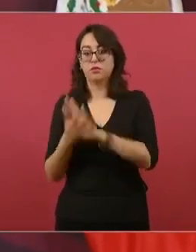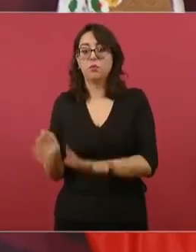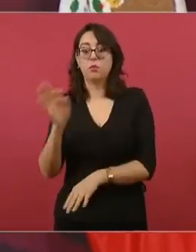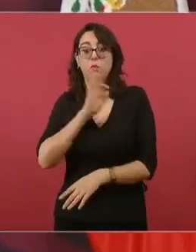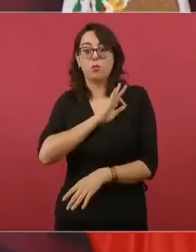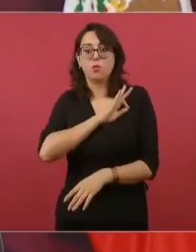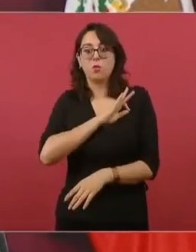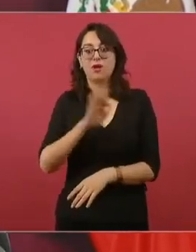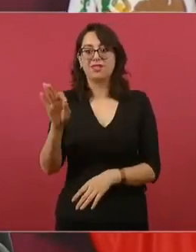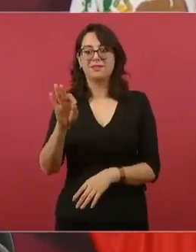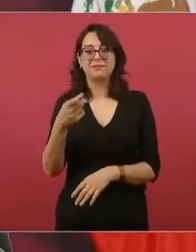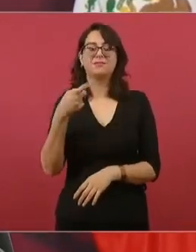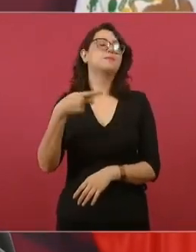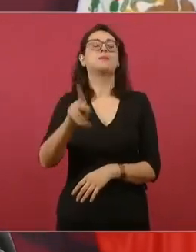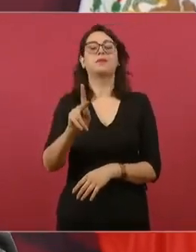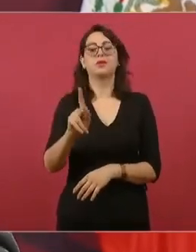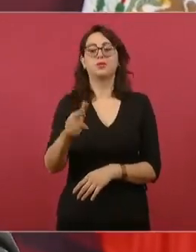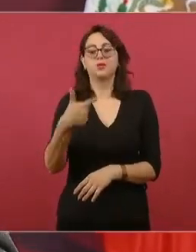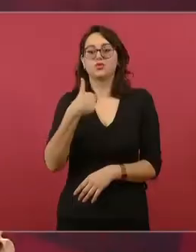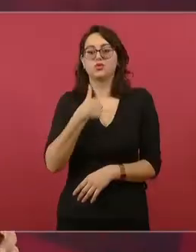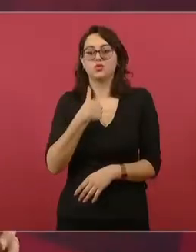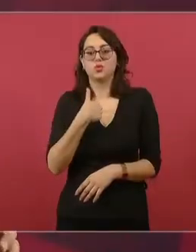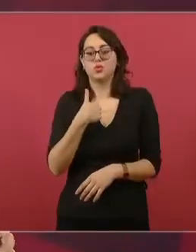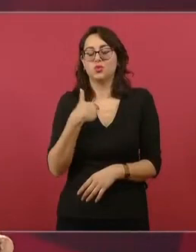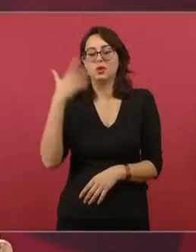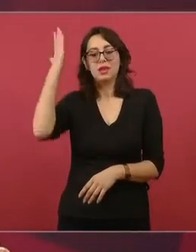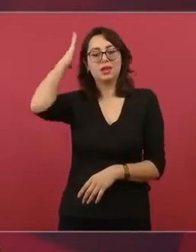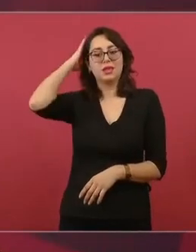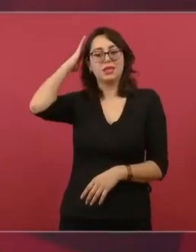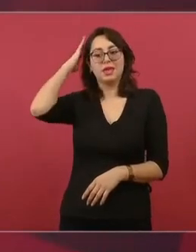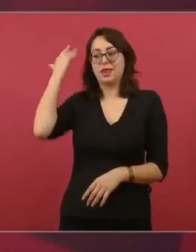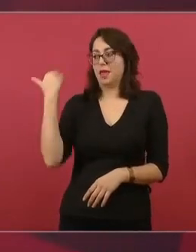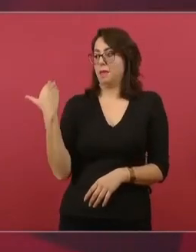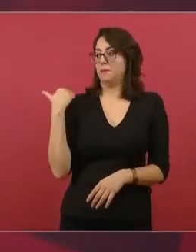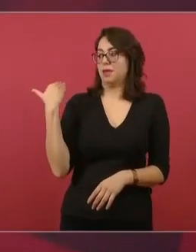esa dirección, esa conducción,